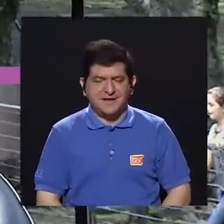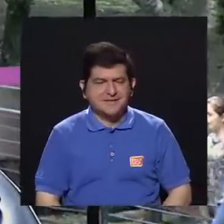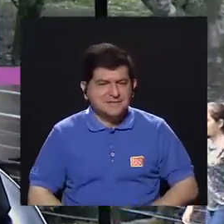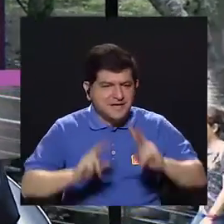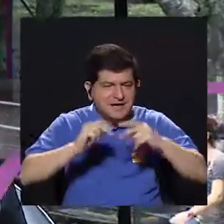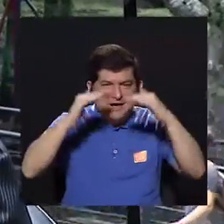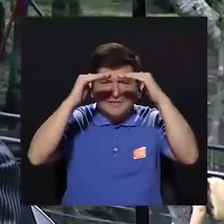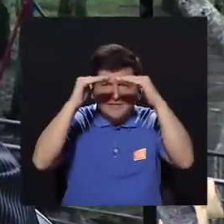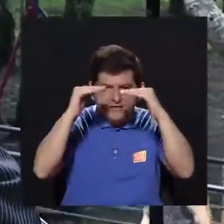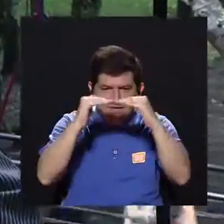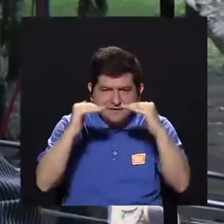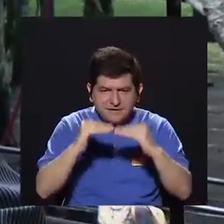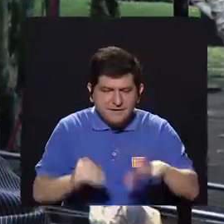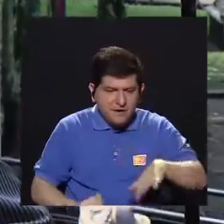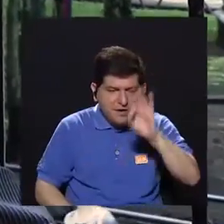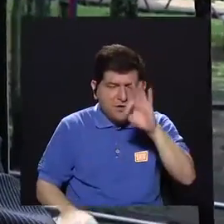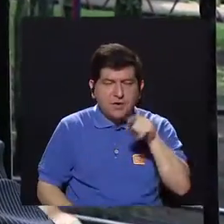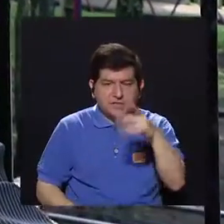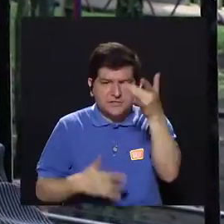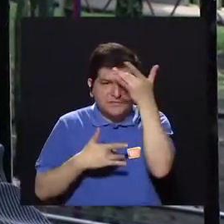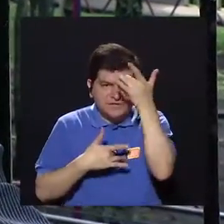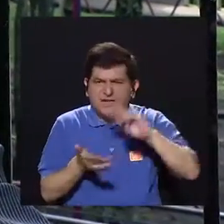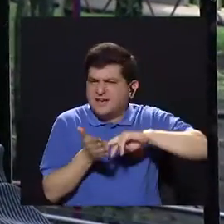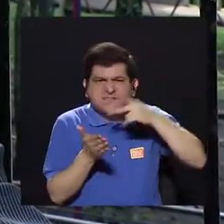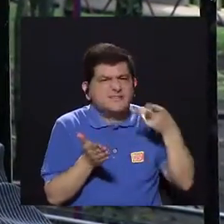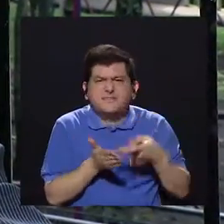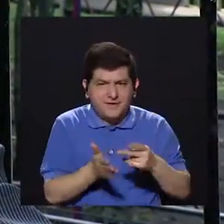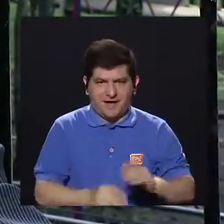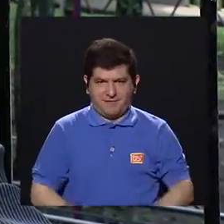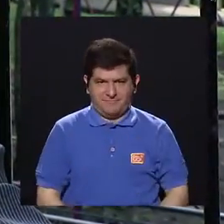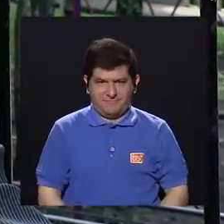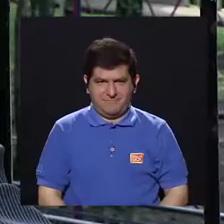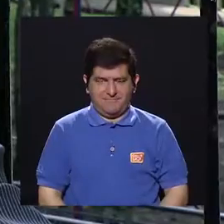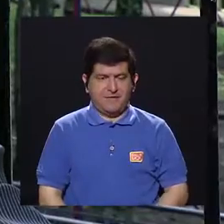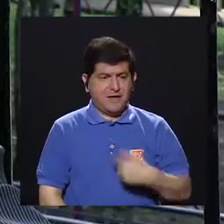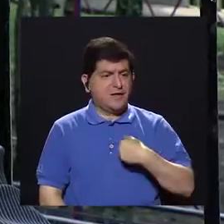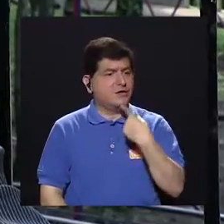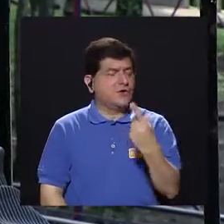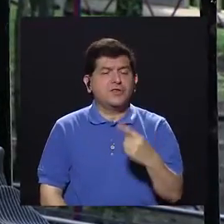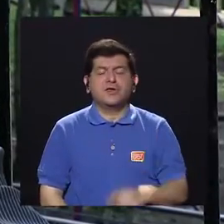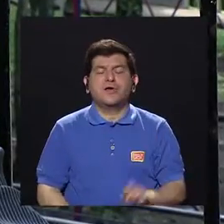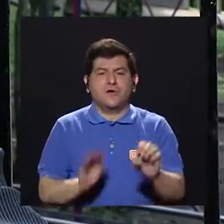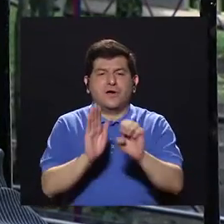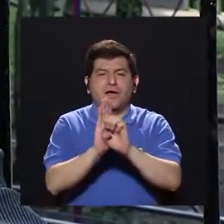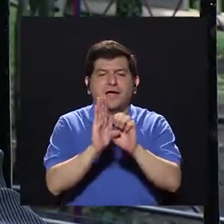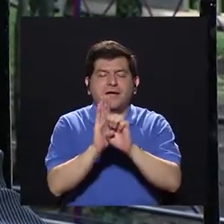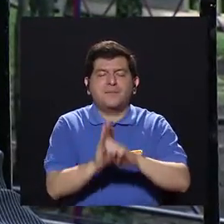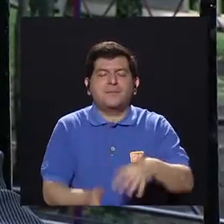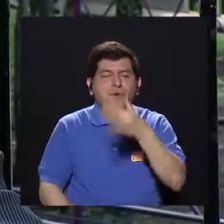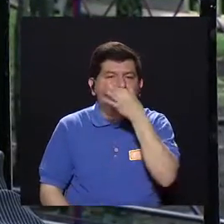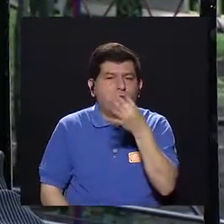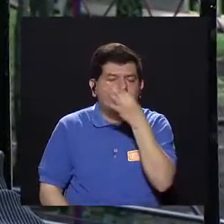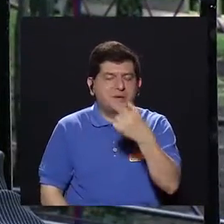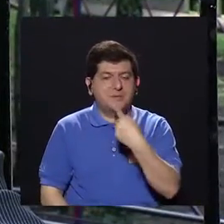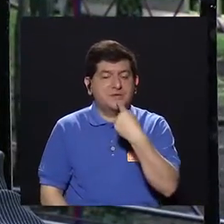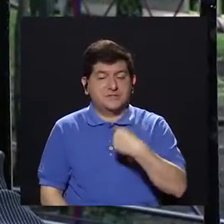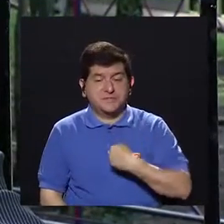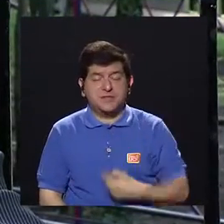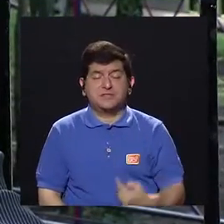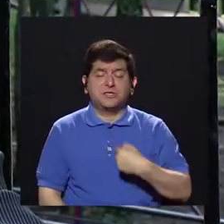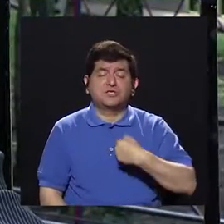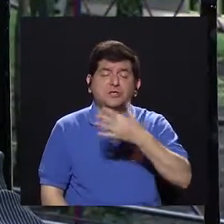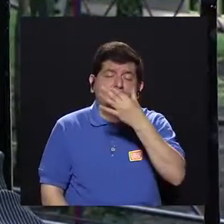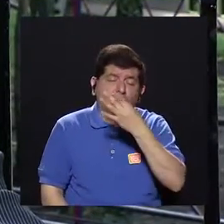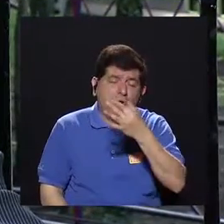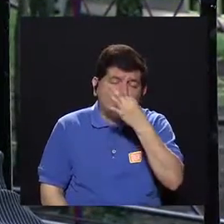significa estratificar? Y yo lo doy con el ejemplo de una gripe. Si me dicen a mí, doctor, yo tengo una gripe, estornudo, pero no me duele el